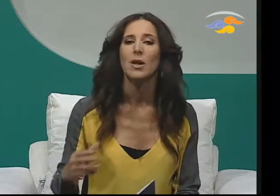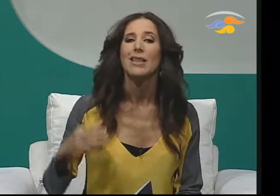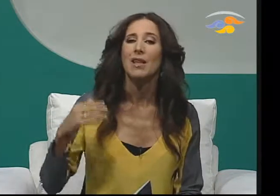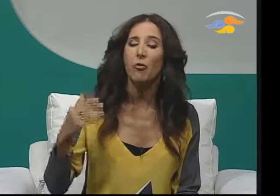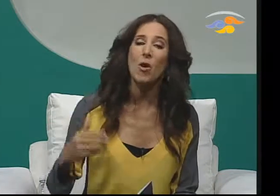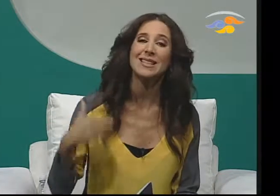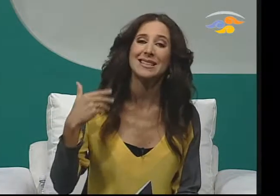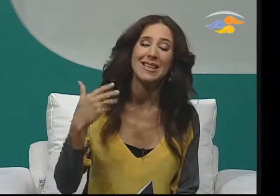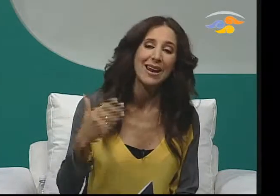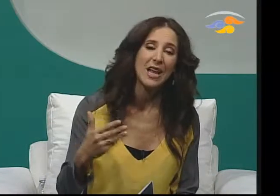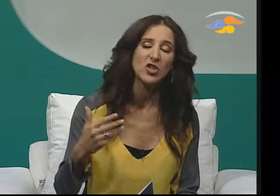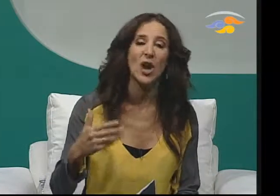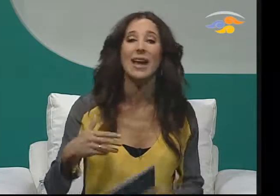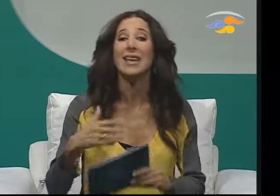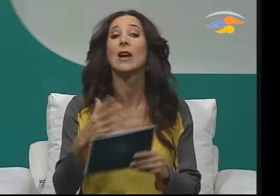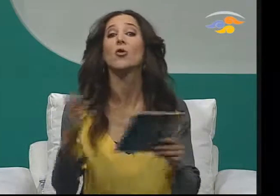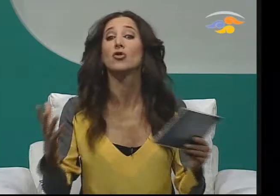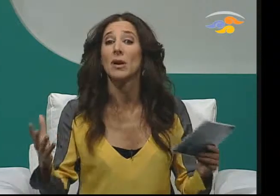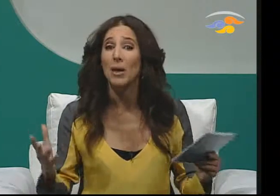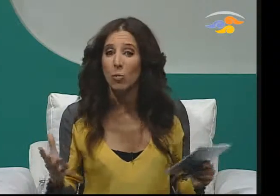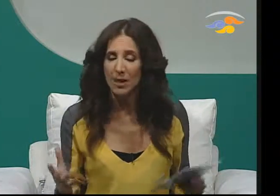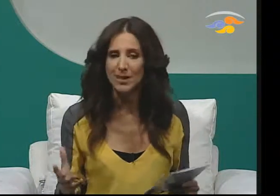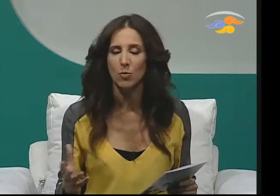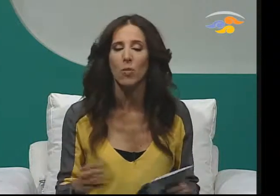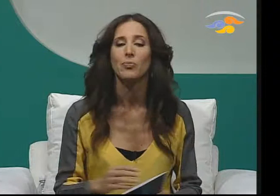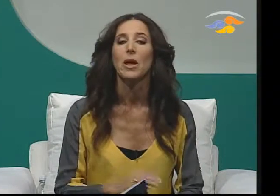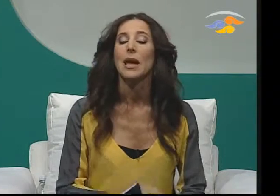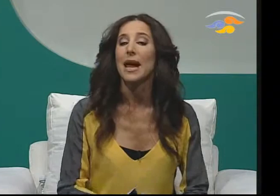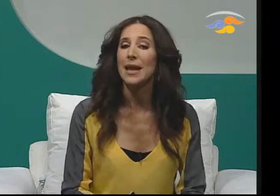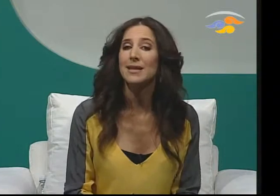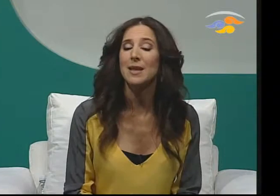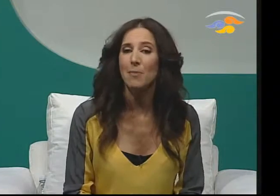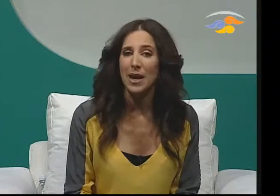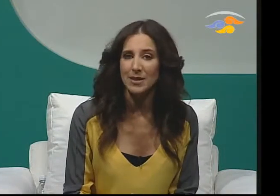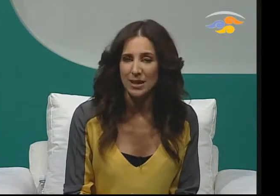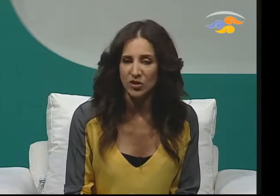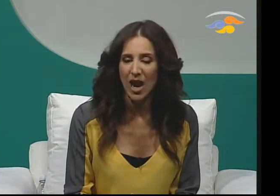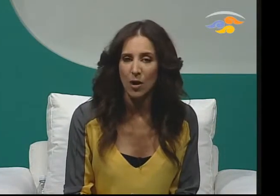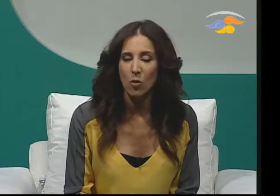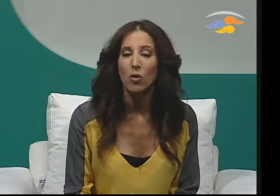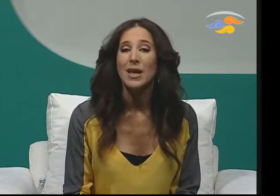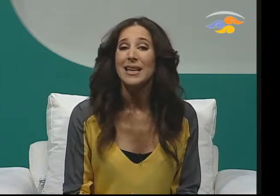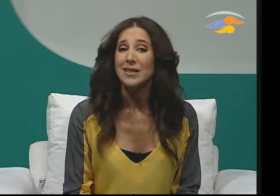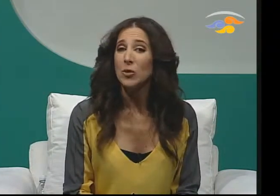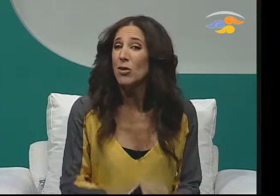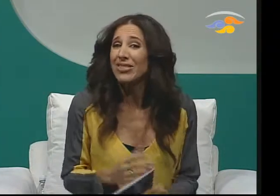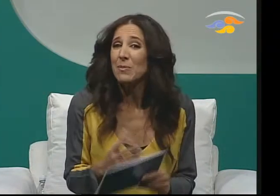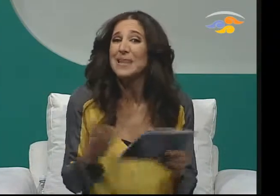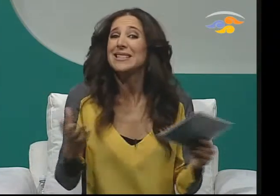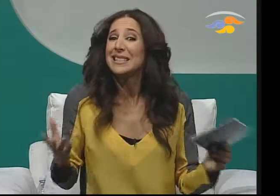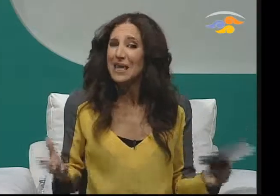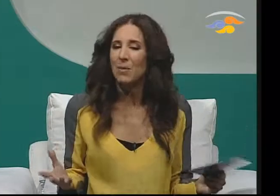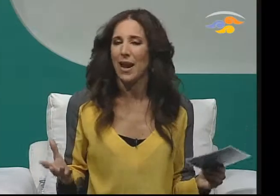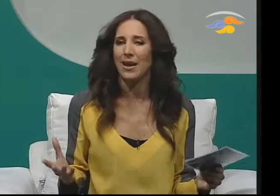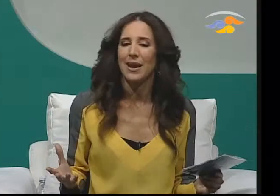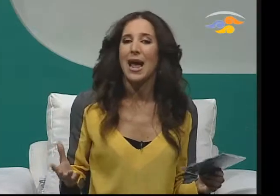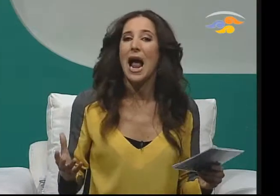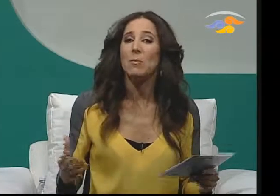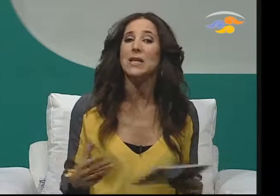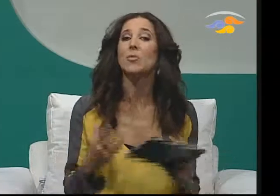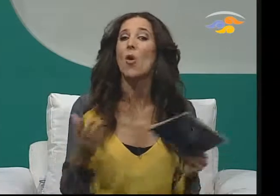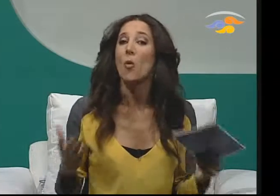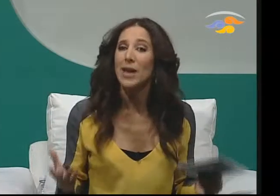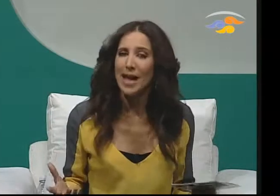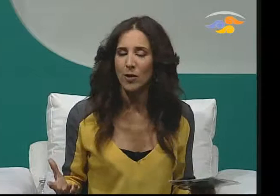coalición de fuerzas de derecha y de conservadurismo en este país del Chaco, sin duda también simbran